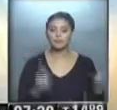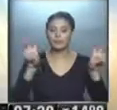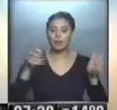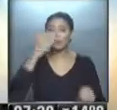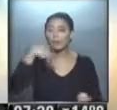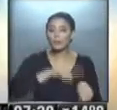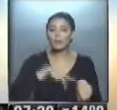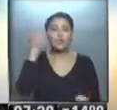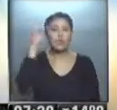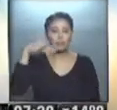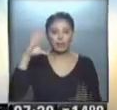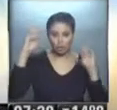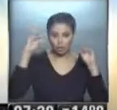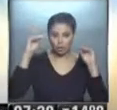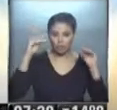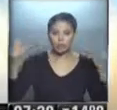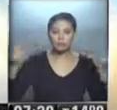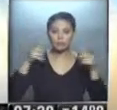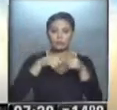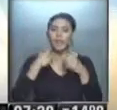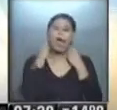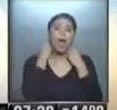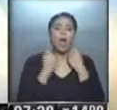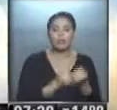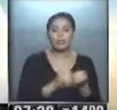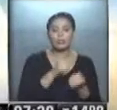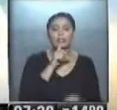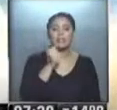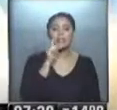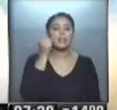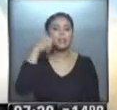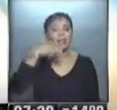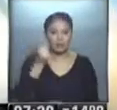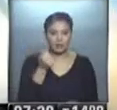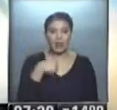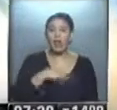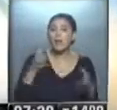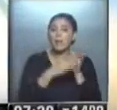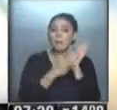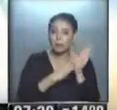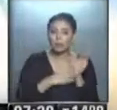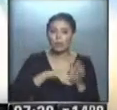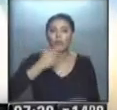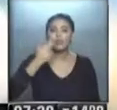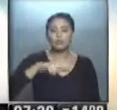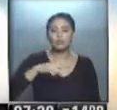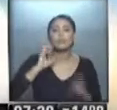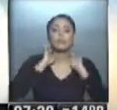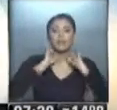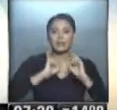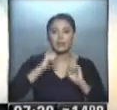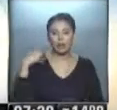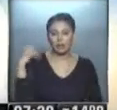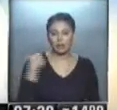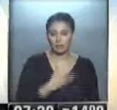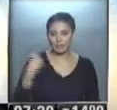Más tarde, a las 20:30, Concertación Forja apoya candidatura de Tayana. El partido que preside en el subsecretario general de la Presidencia, Gustavo López,